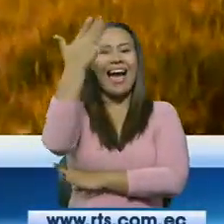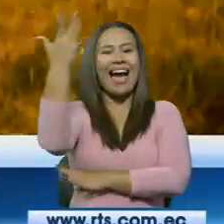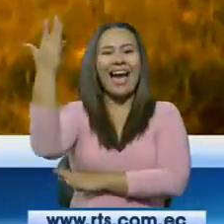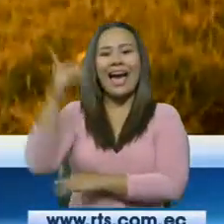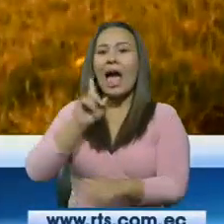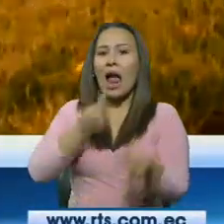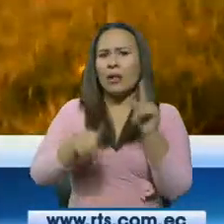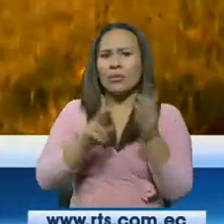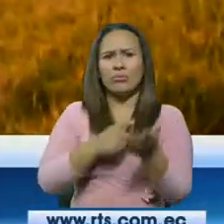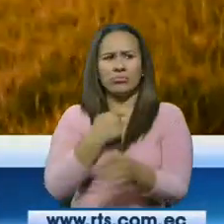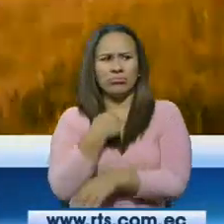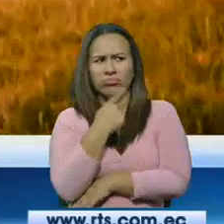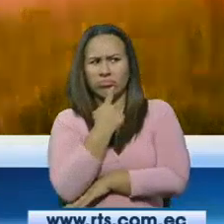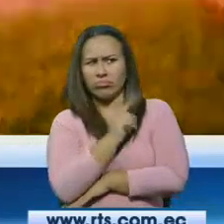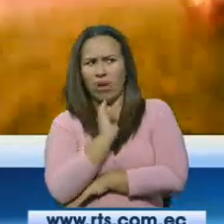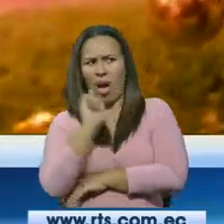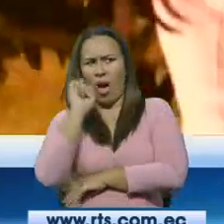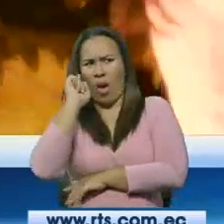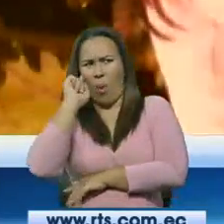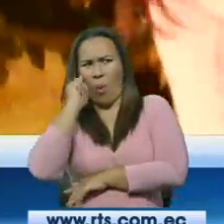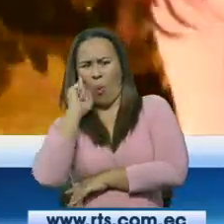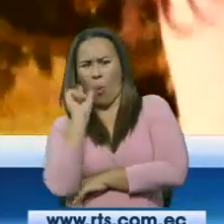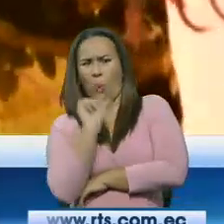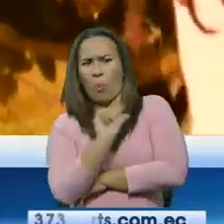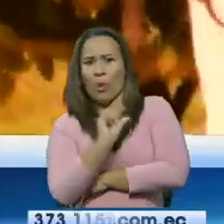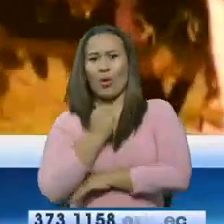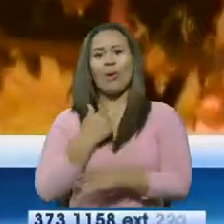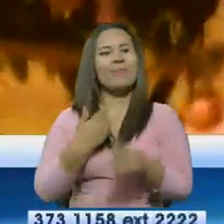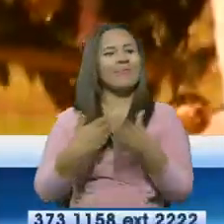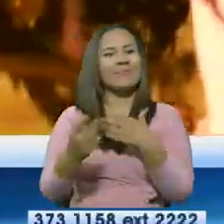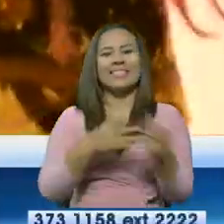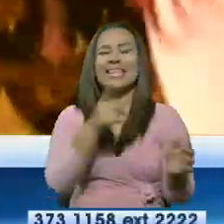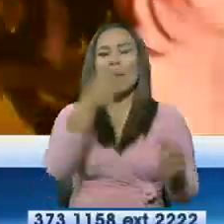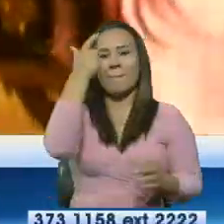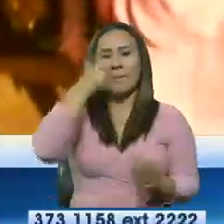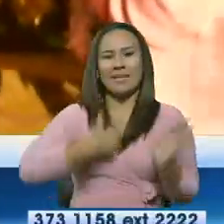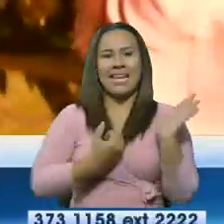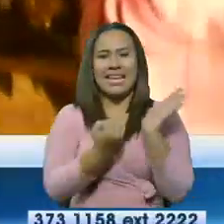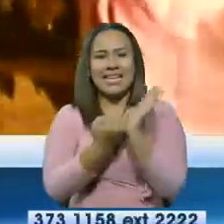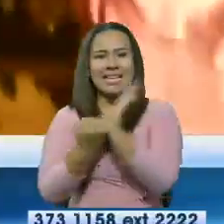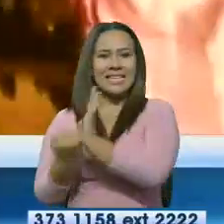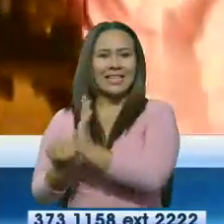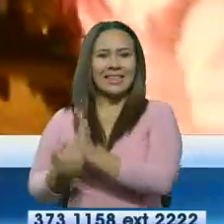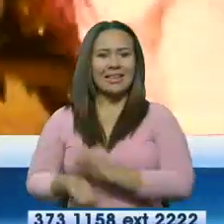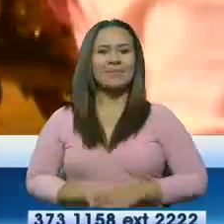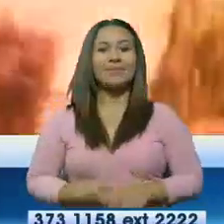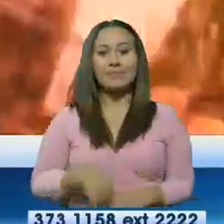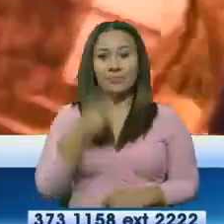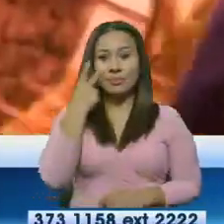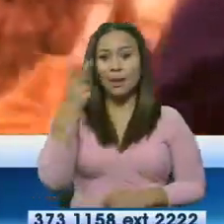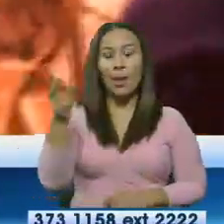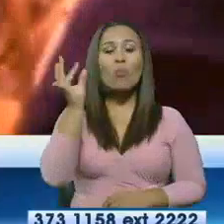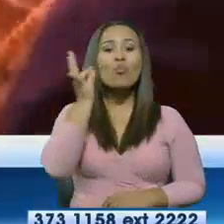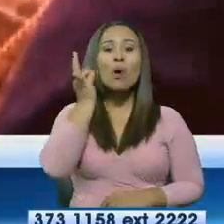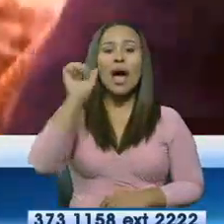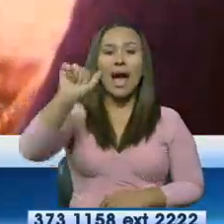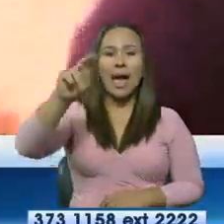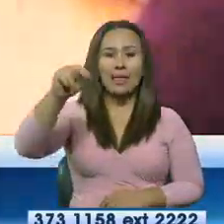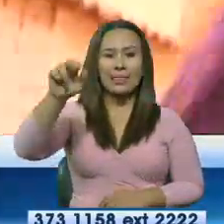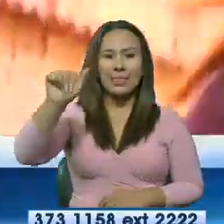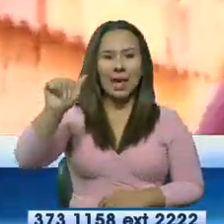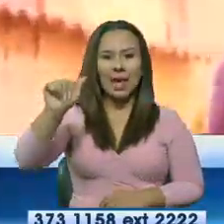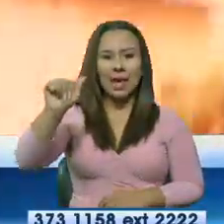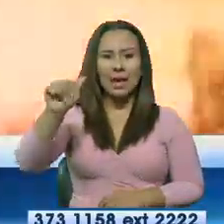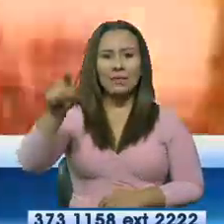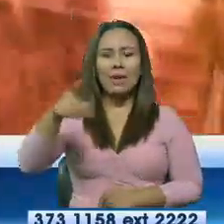aunque a veces no estaban tan cuerdos, representaban la identidad de un quiteño de cepa. Este es el caso de Anita Bermeo, más conocida